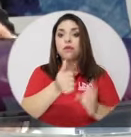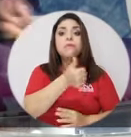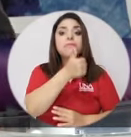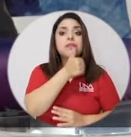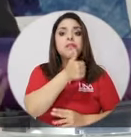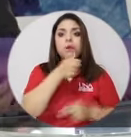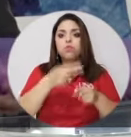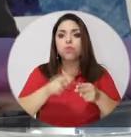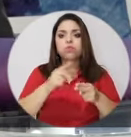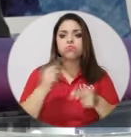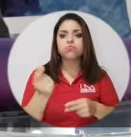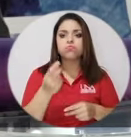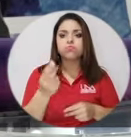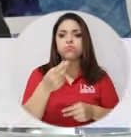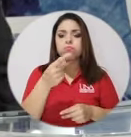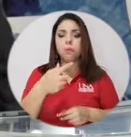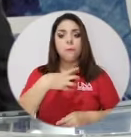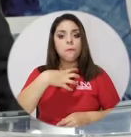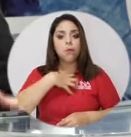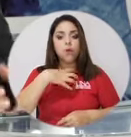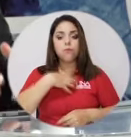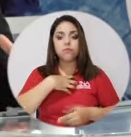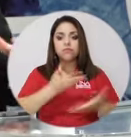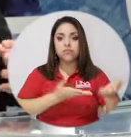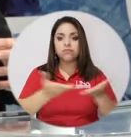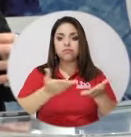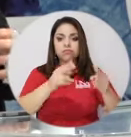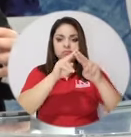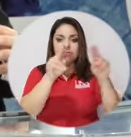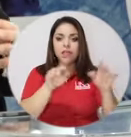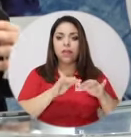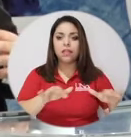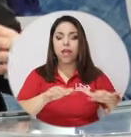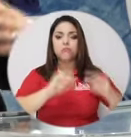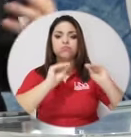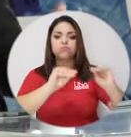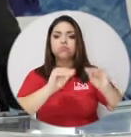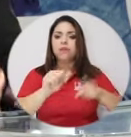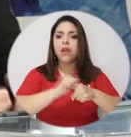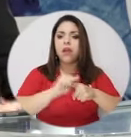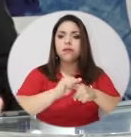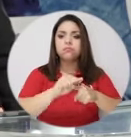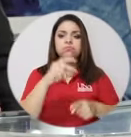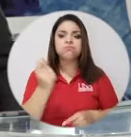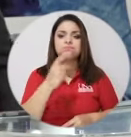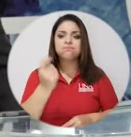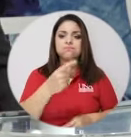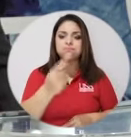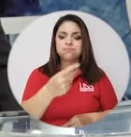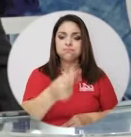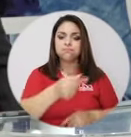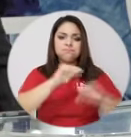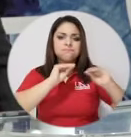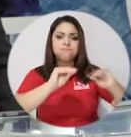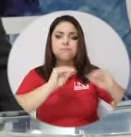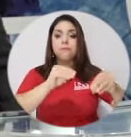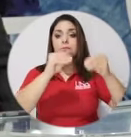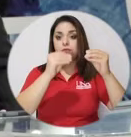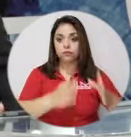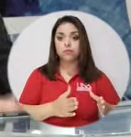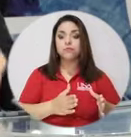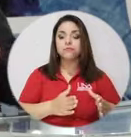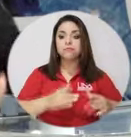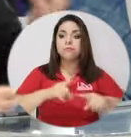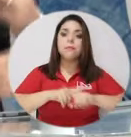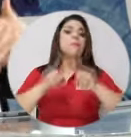sus propias plataformas digitales, que han podido dar capacitación rápidamente a sus